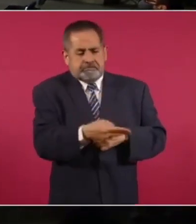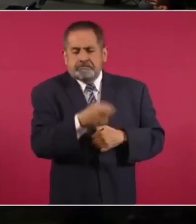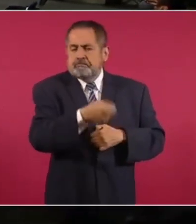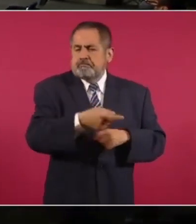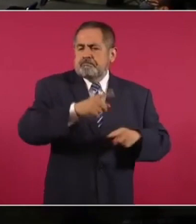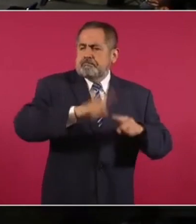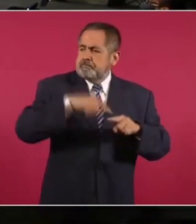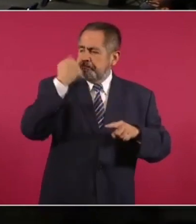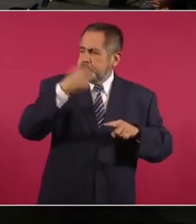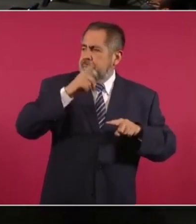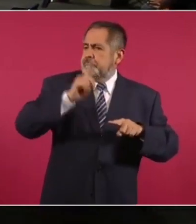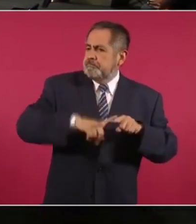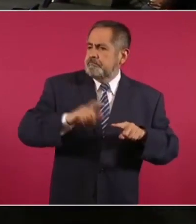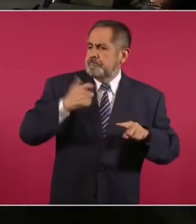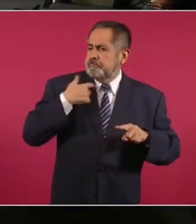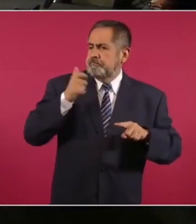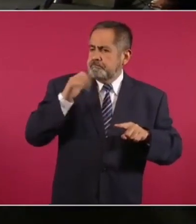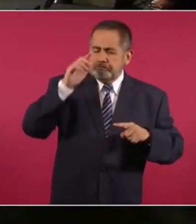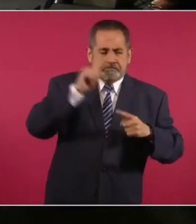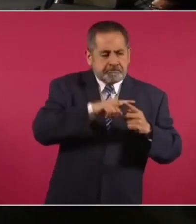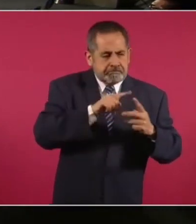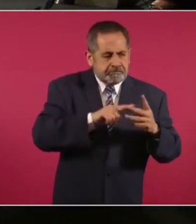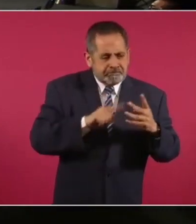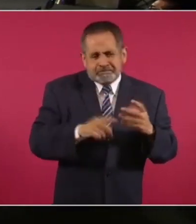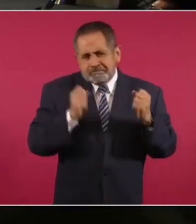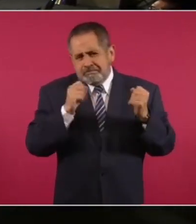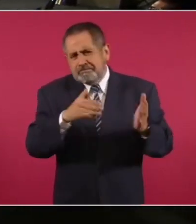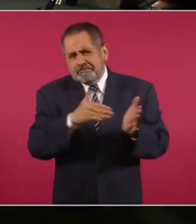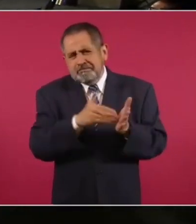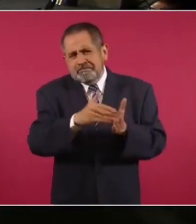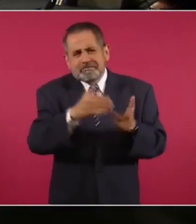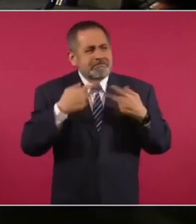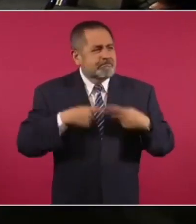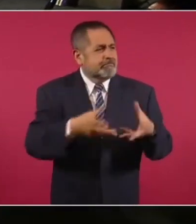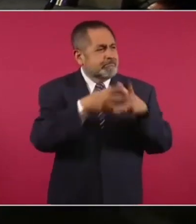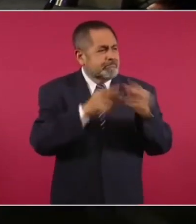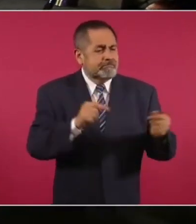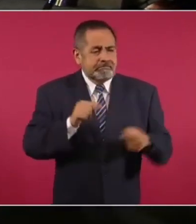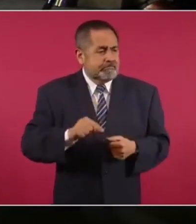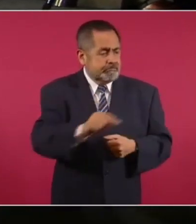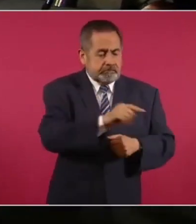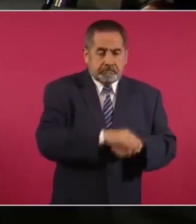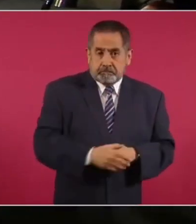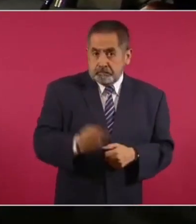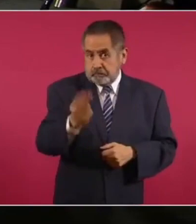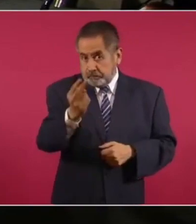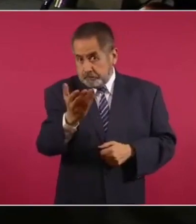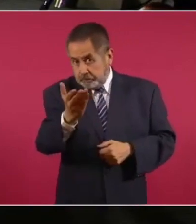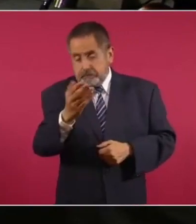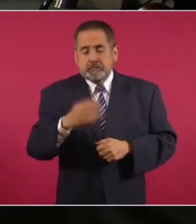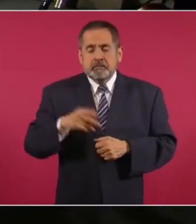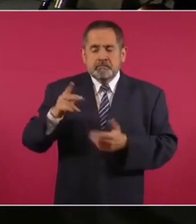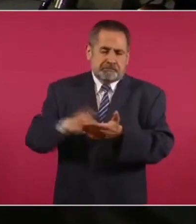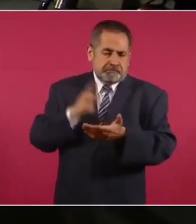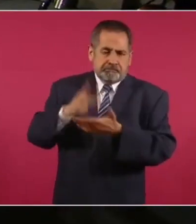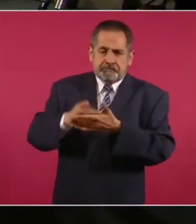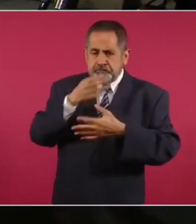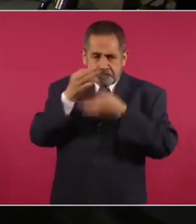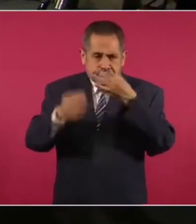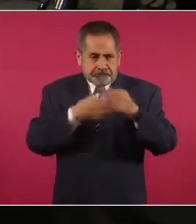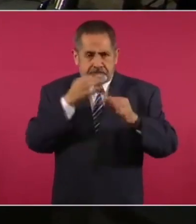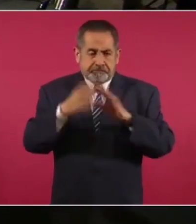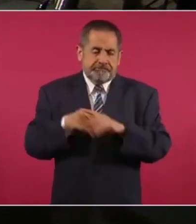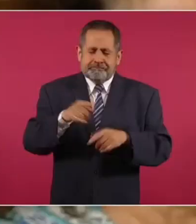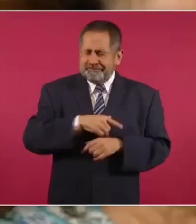competencia en todo el territorio nacional para encontrar a miles de personas desaparecidas. Usted ha repetido que para estos asuntos